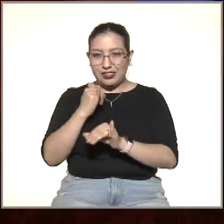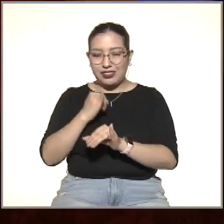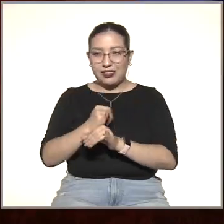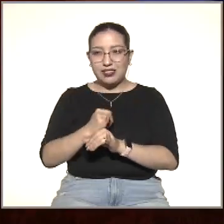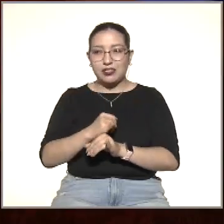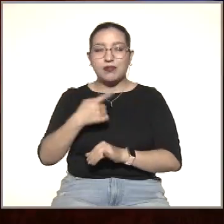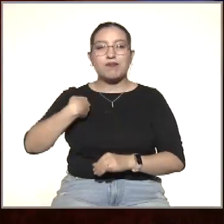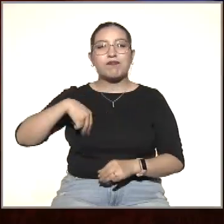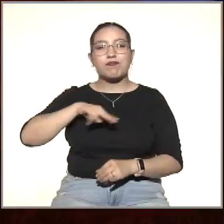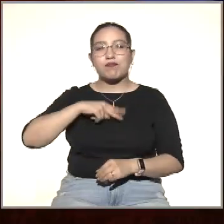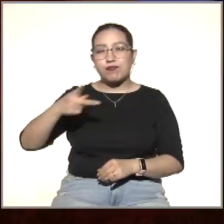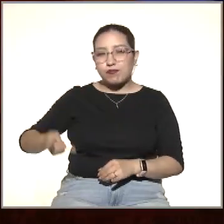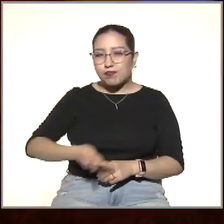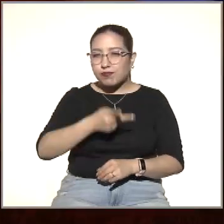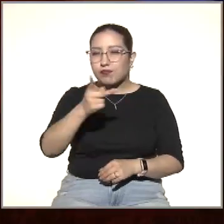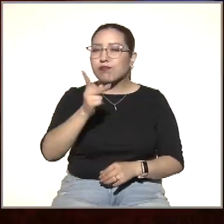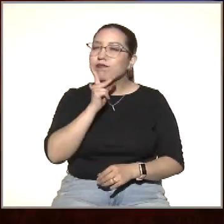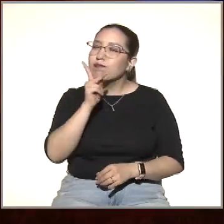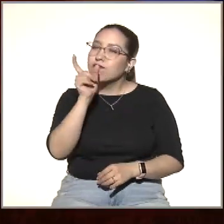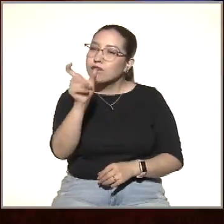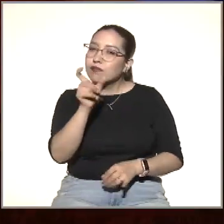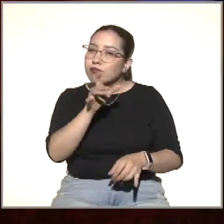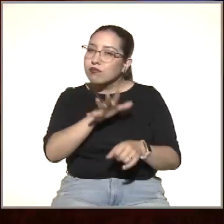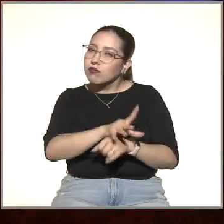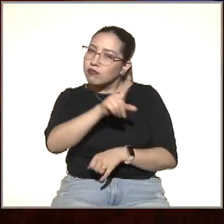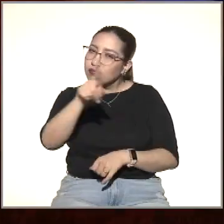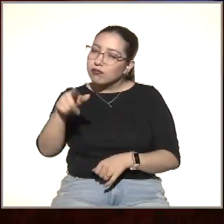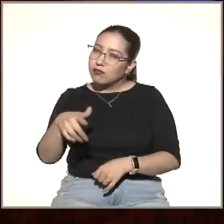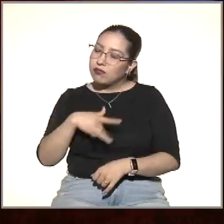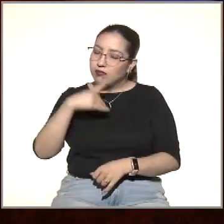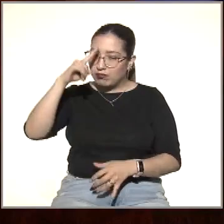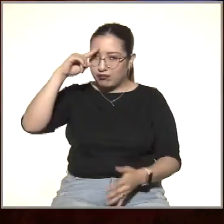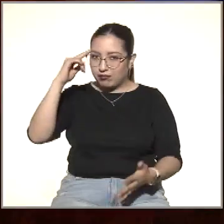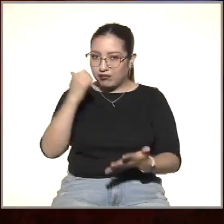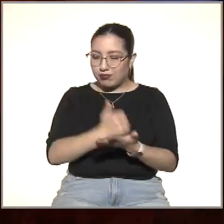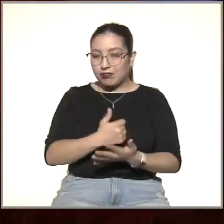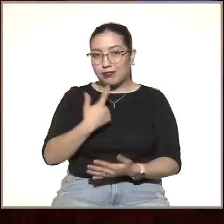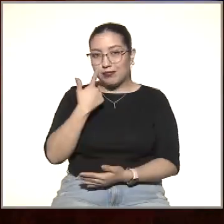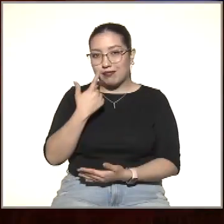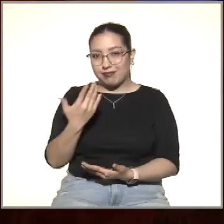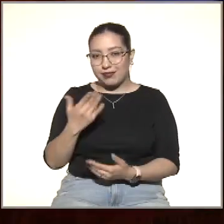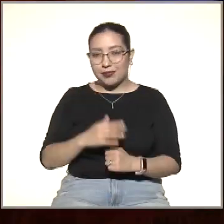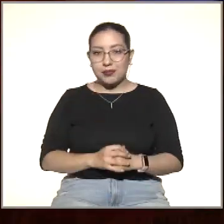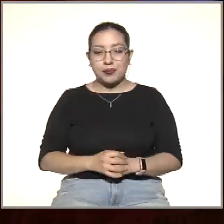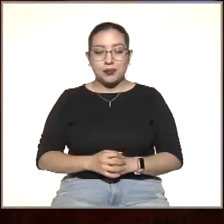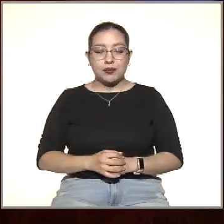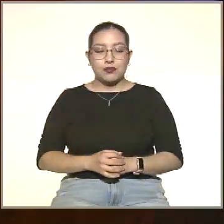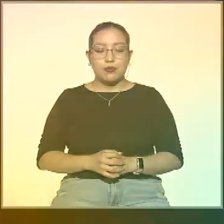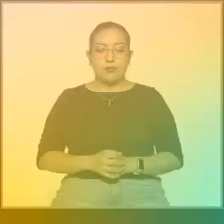esas palabras que les han marcado y cómo les afectó. Vamos a verla y ahorita regresamos para leer este comentario.